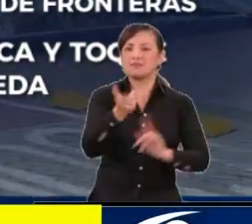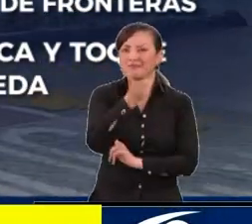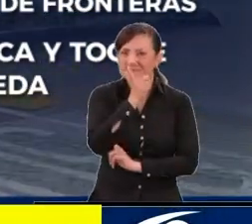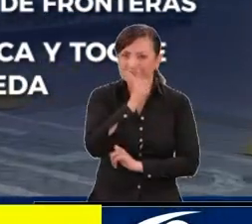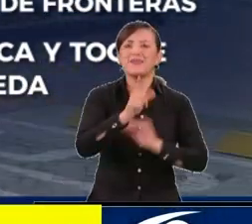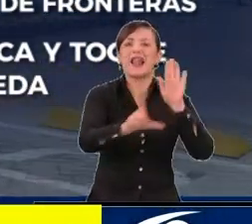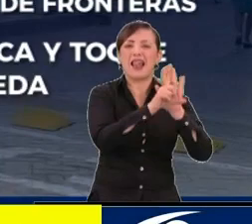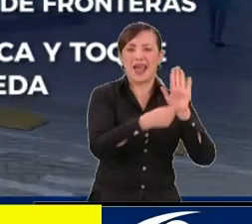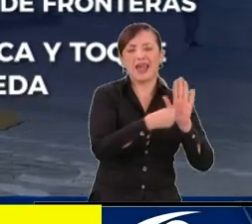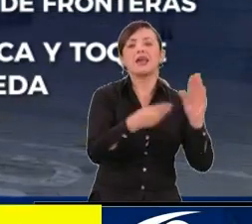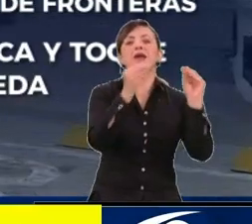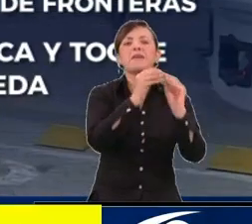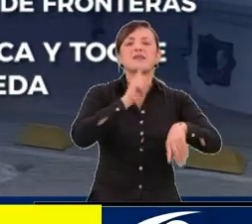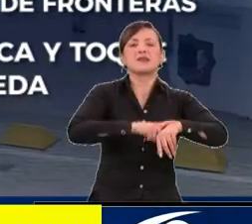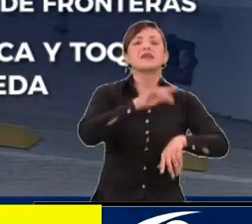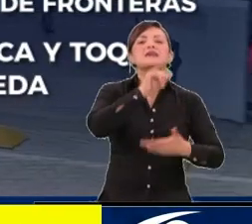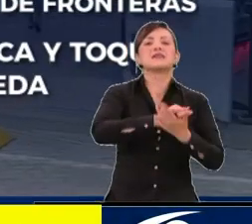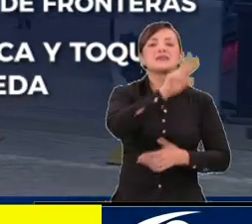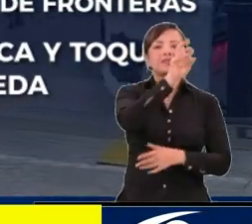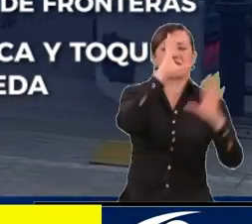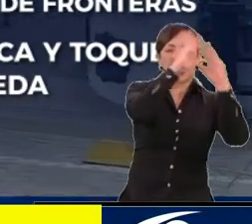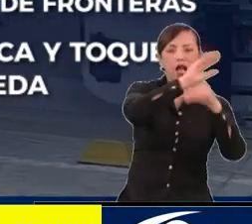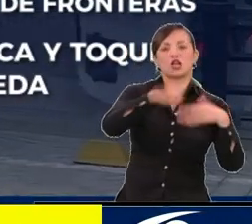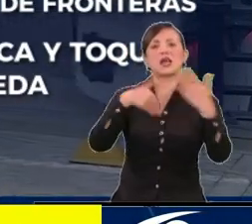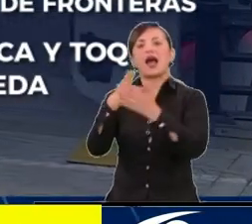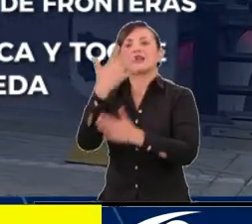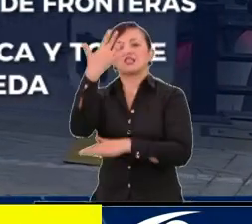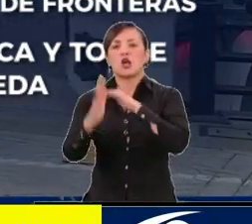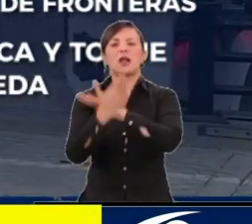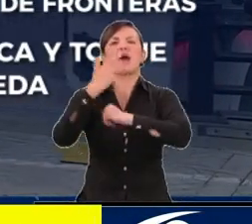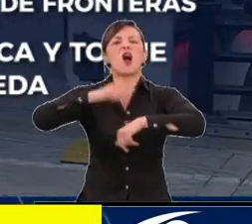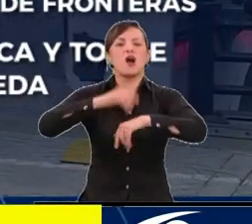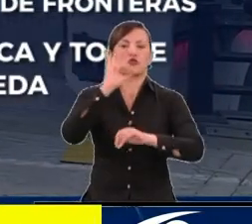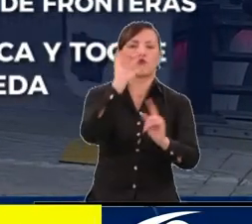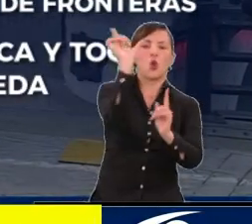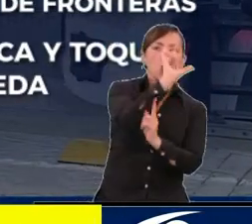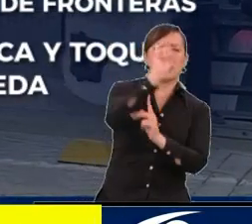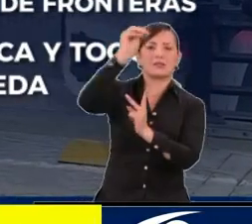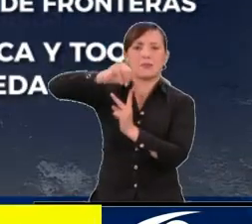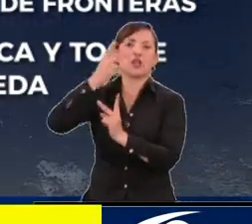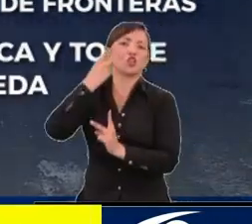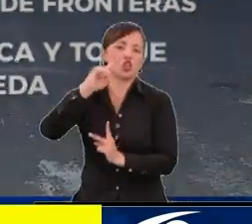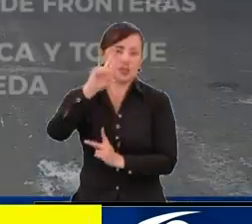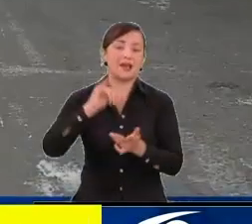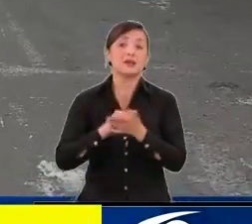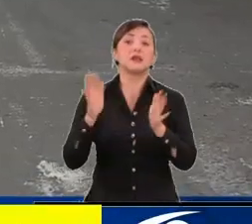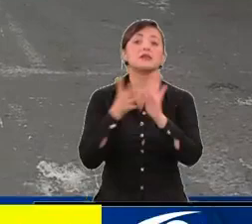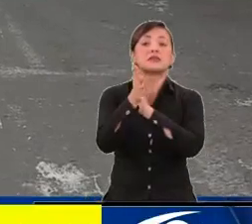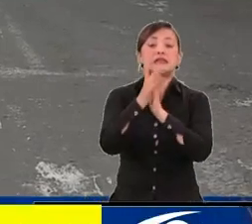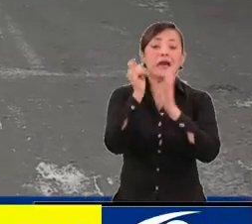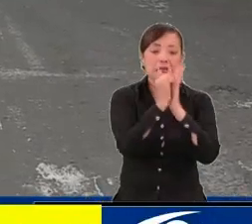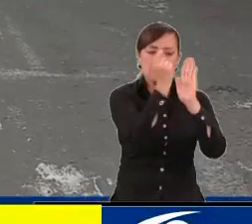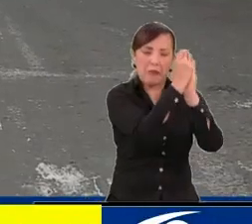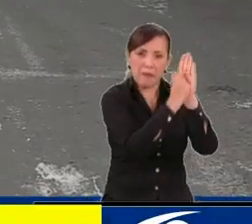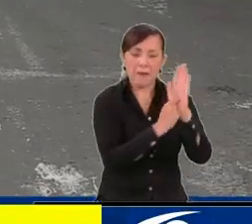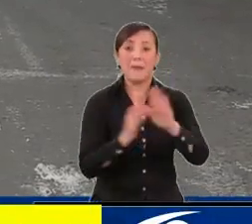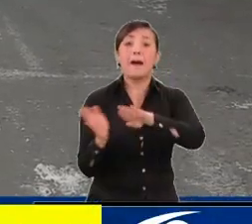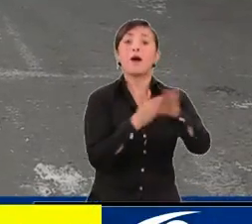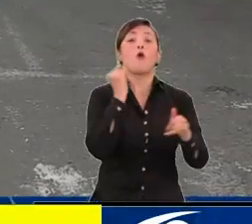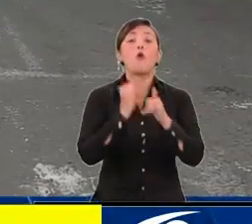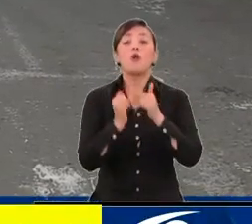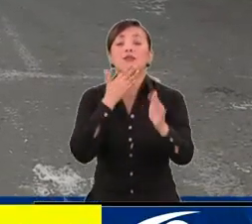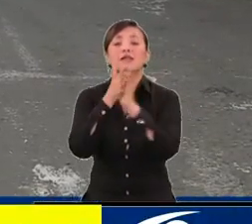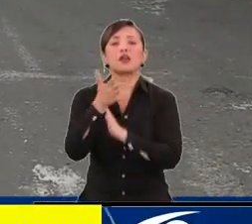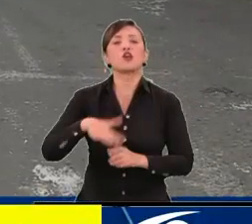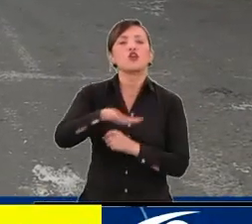de la noche a 5 de la mañana, lunes y martes. Esa es la información en cuanto a las medidas, pero termino contándoles, por otra parte, que en el